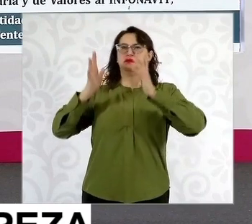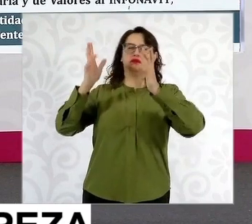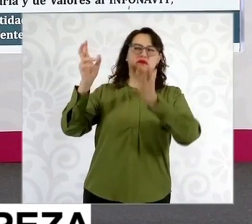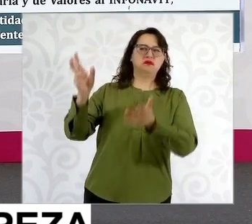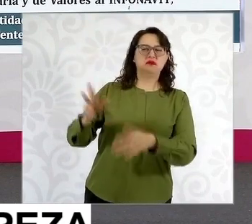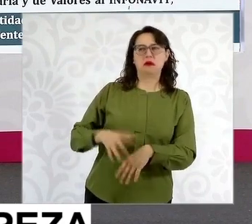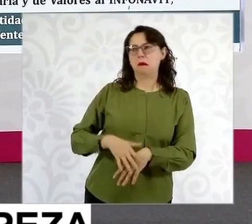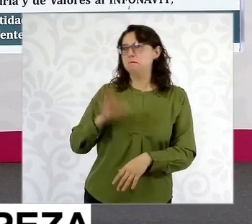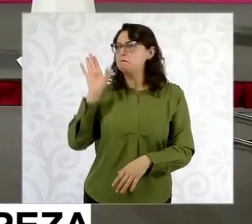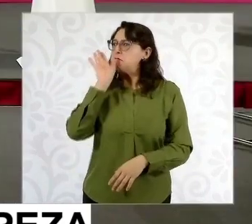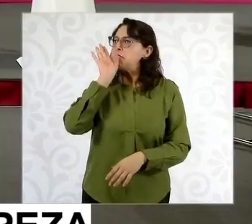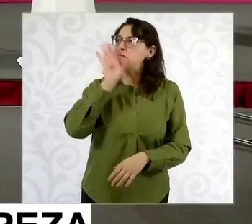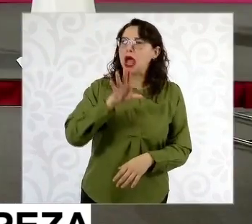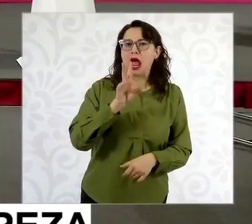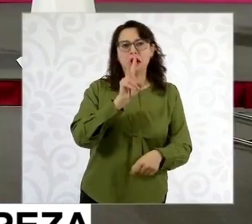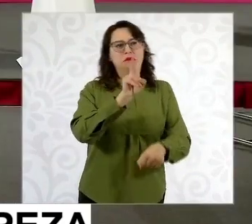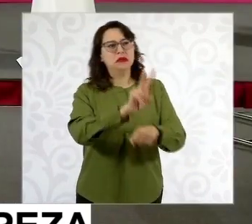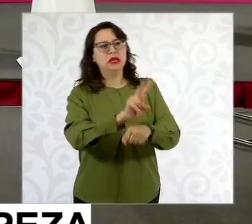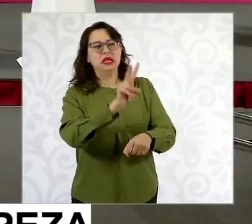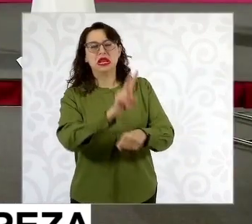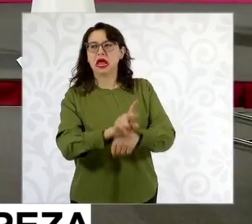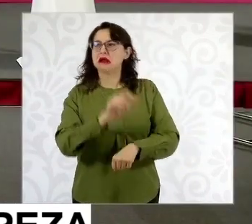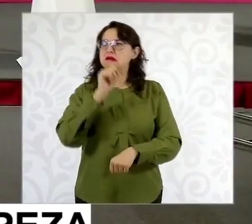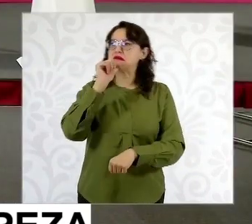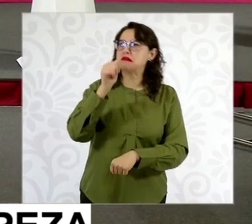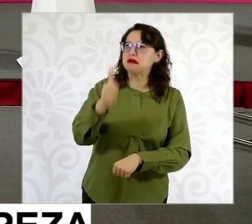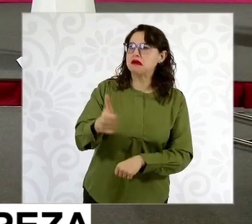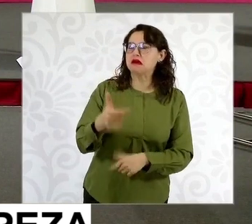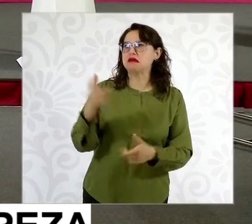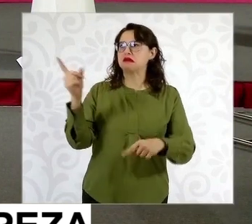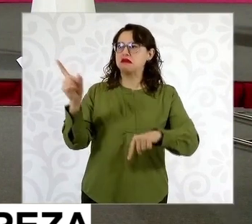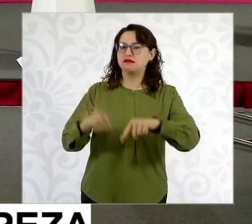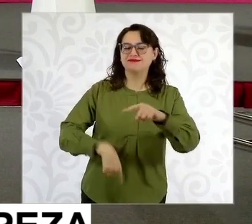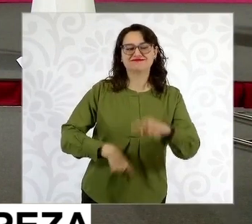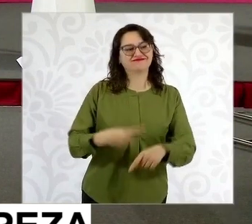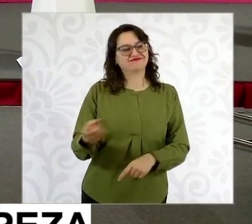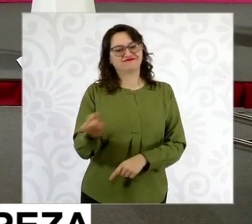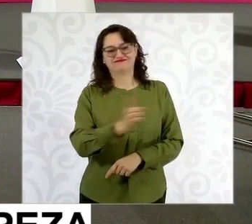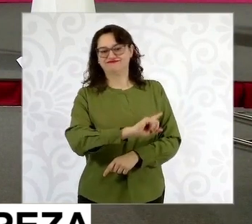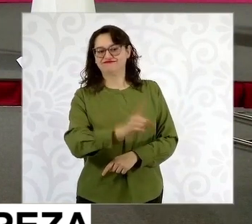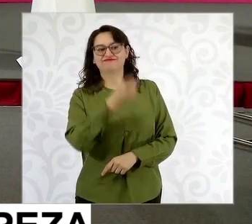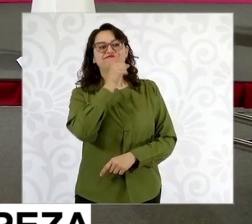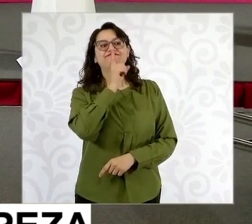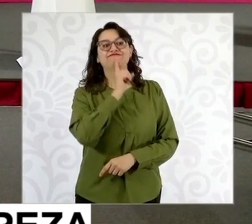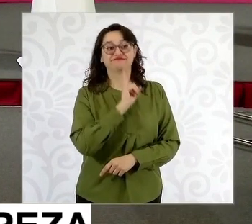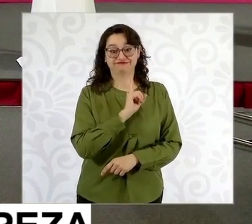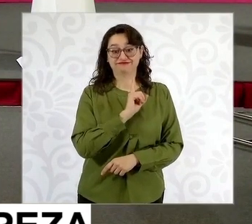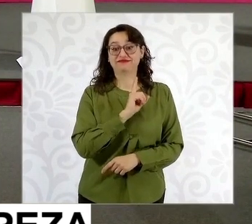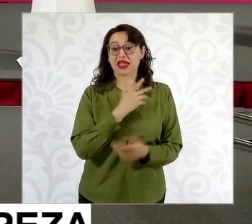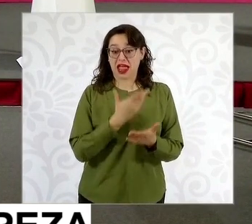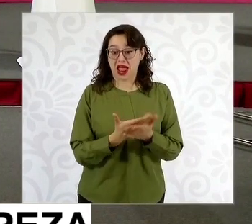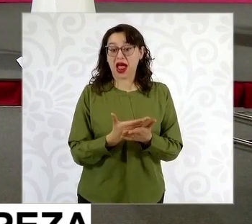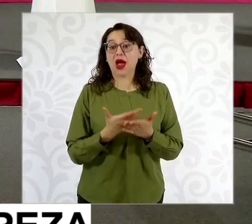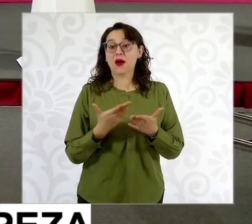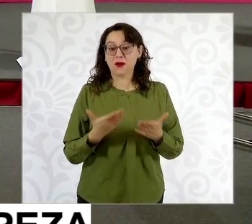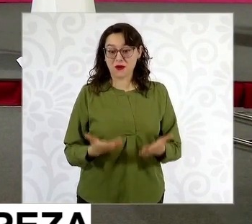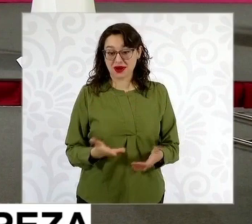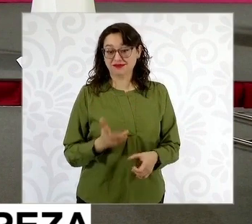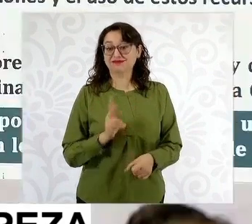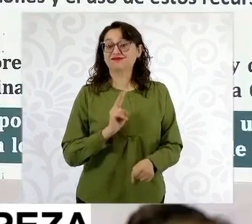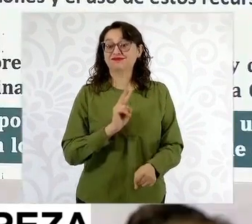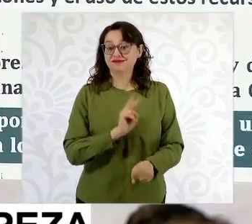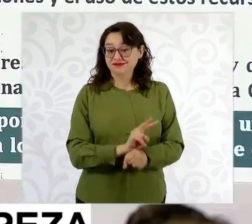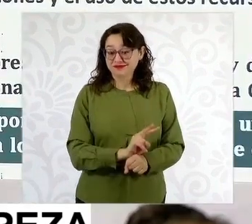Bancaria y de Valores, cosa que no es cierto. Por supuesto que va a haber supervisión de la Comisión Nacional Bancaria y de